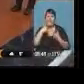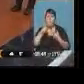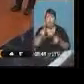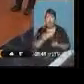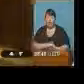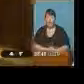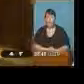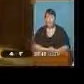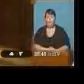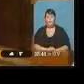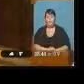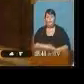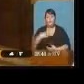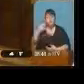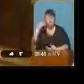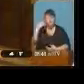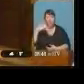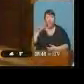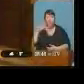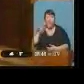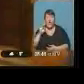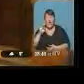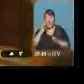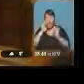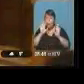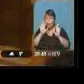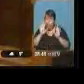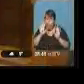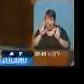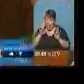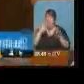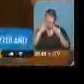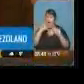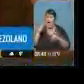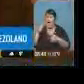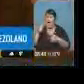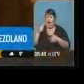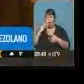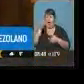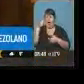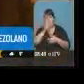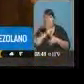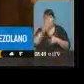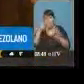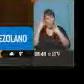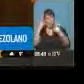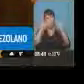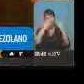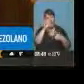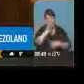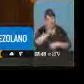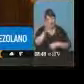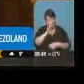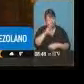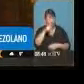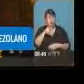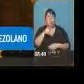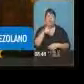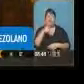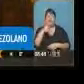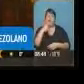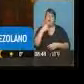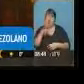manera. Creo que hay que tomar con mucha atención las declaraciones del Papa en su gira por Colombia, en donde